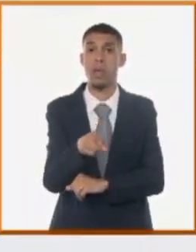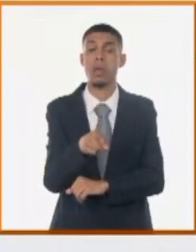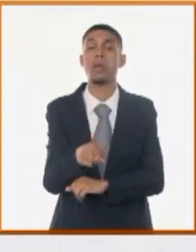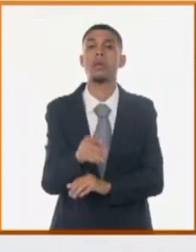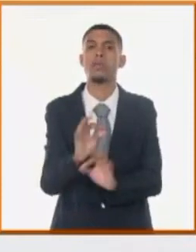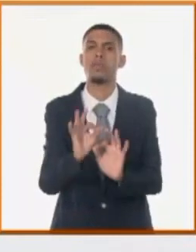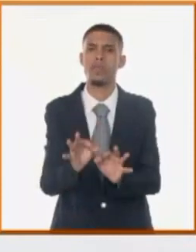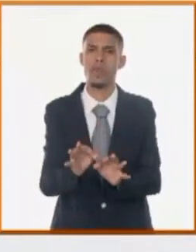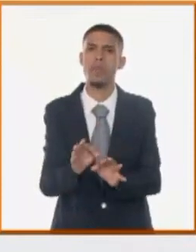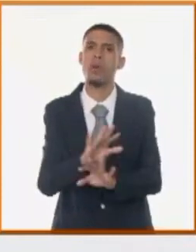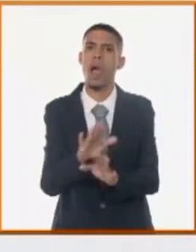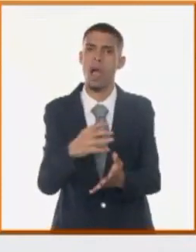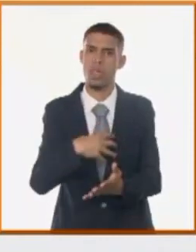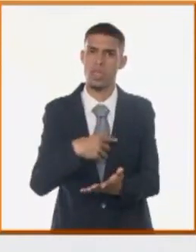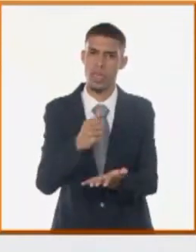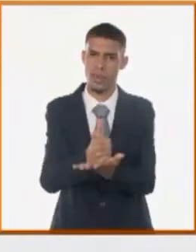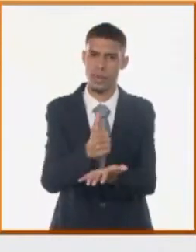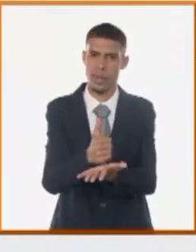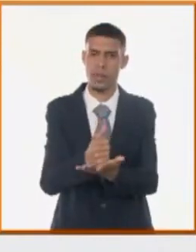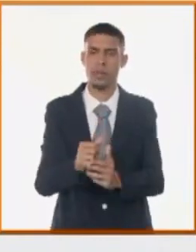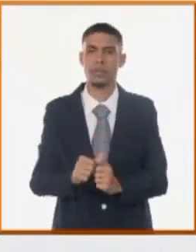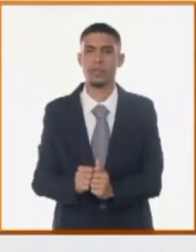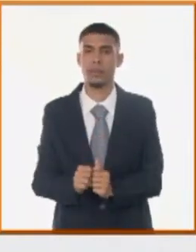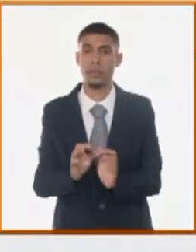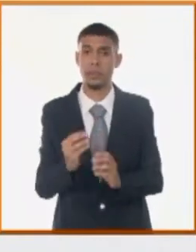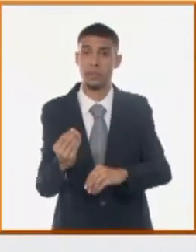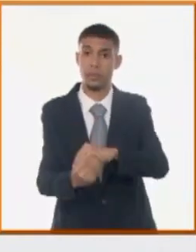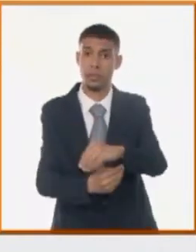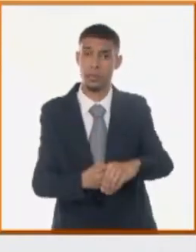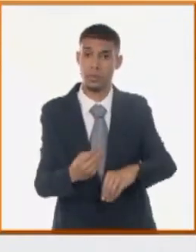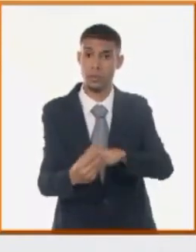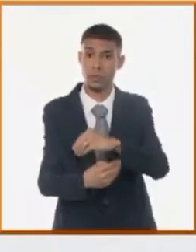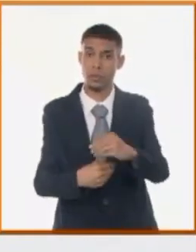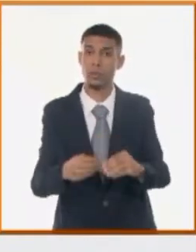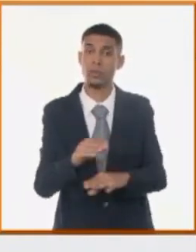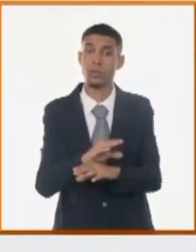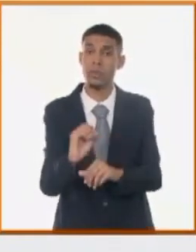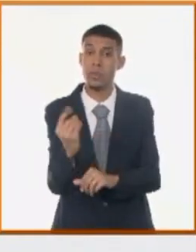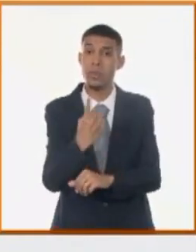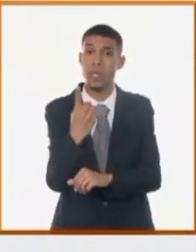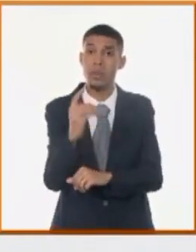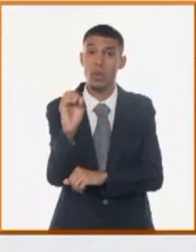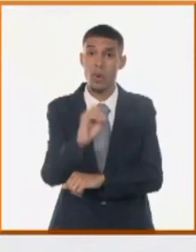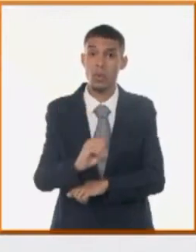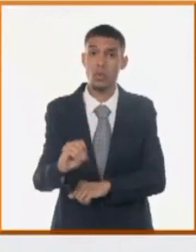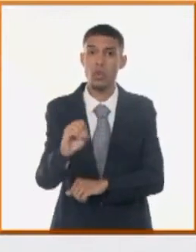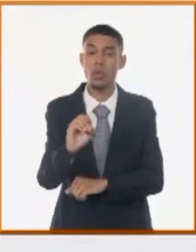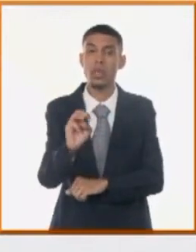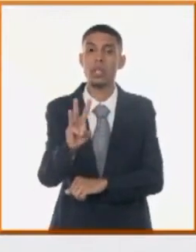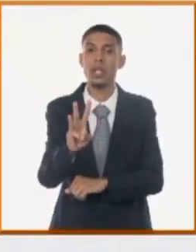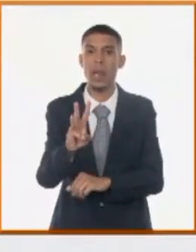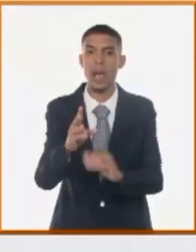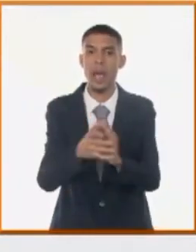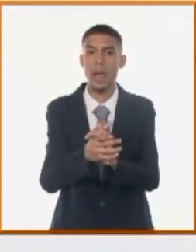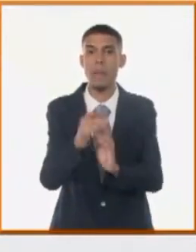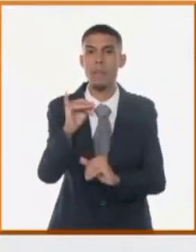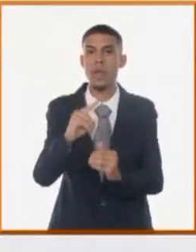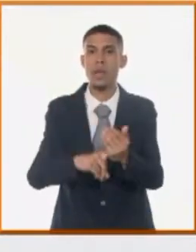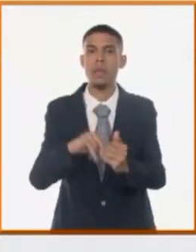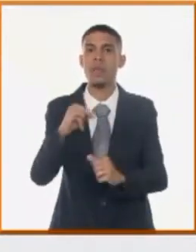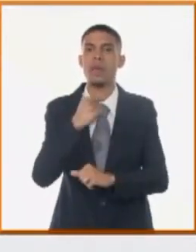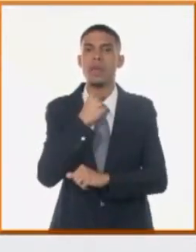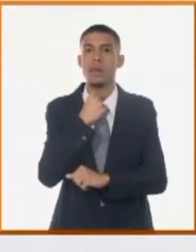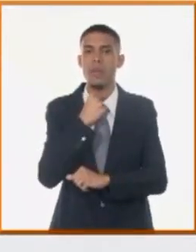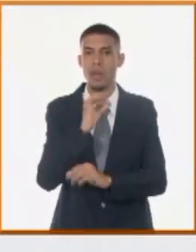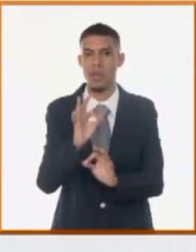de transformación hemos constituido desde el 1 de octubre 3 MIPYMES, es la reconversión de varias de